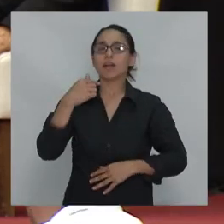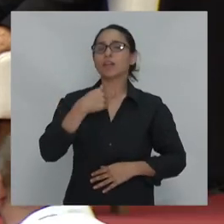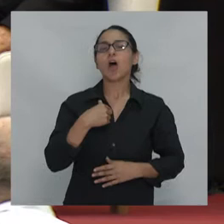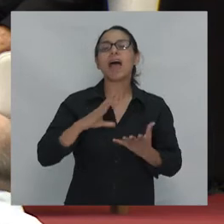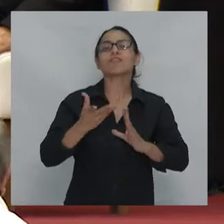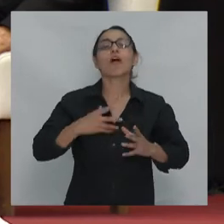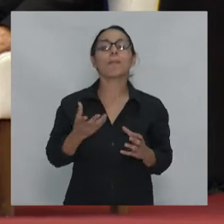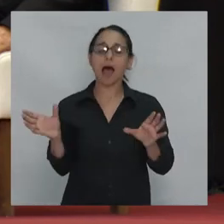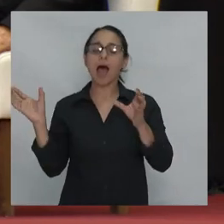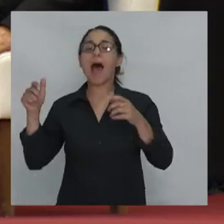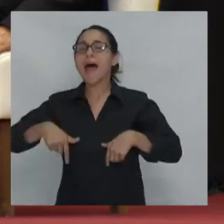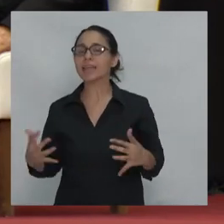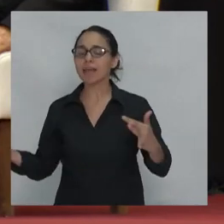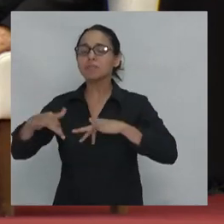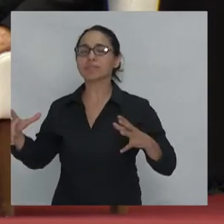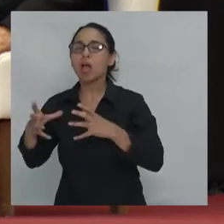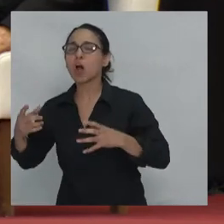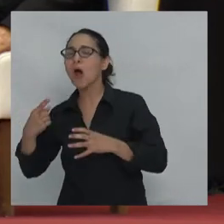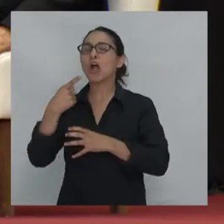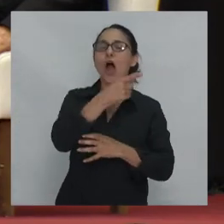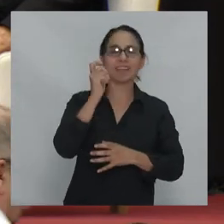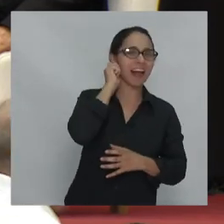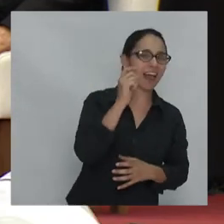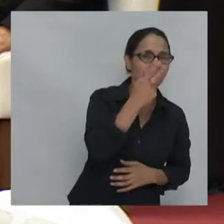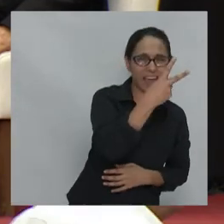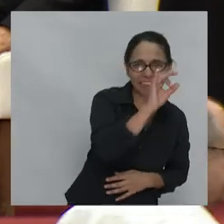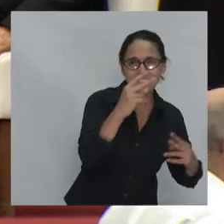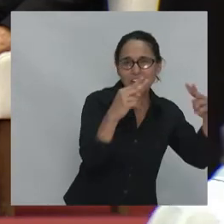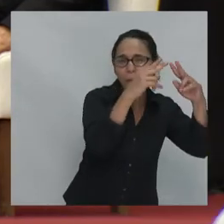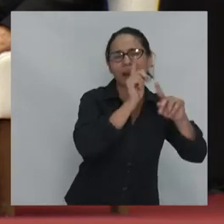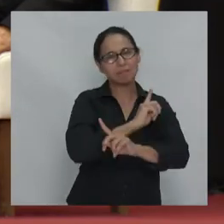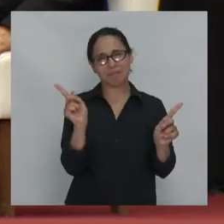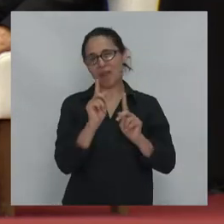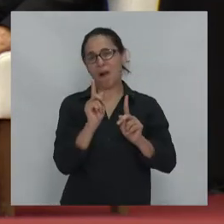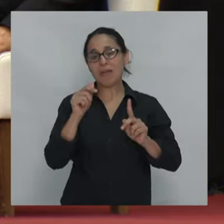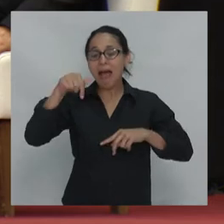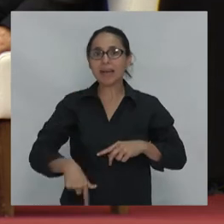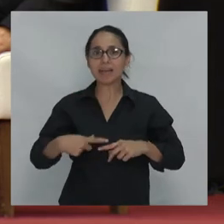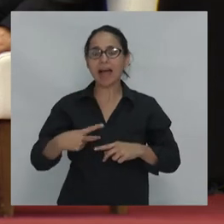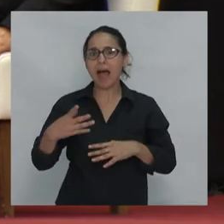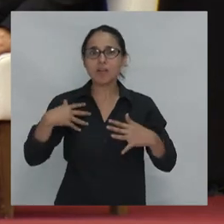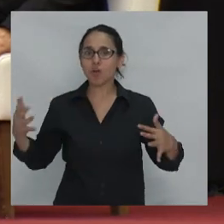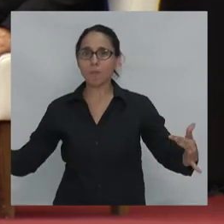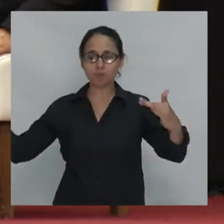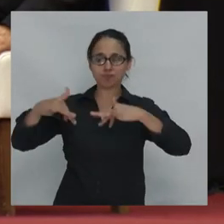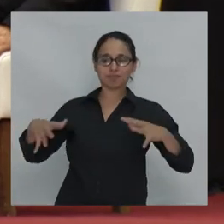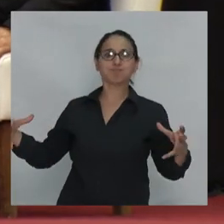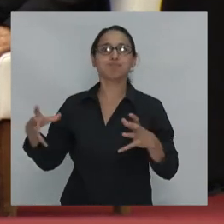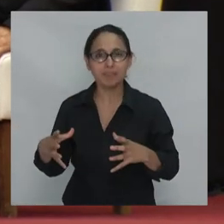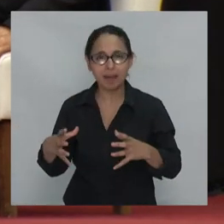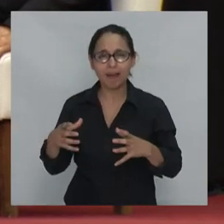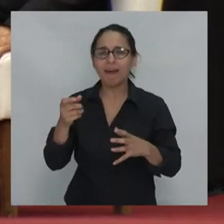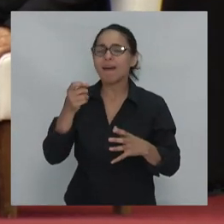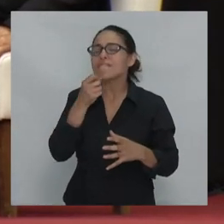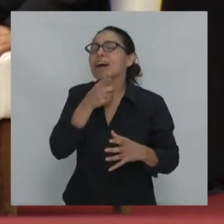ni nada de eso, reunir aquí 10.000 personas es una tarea fácil porque de alguna manera todos estamos